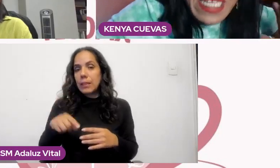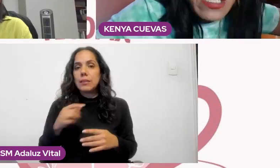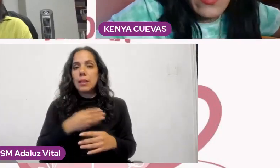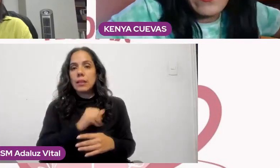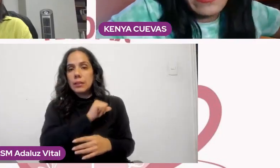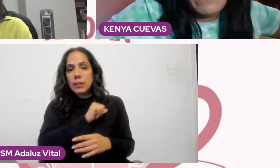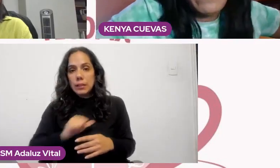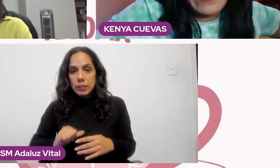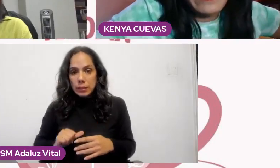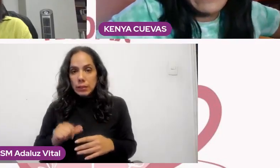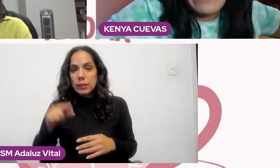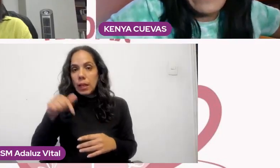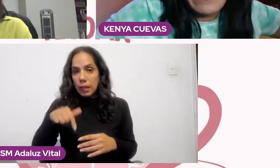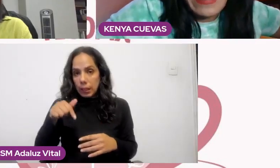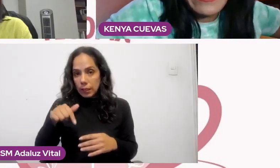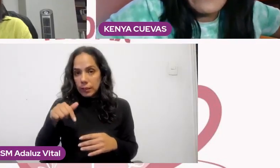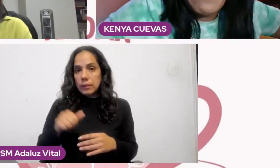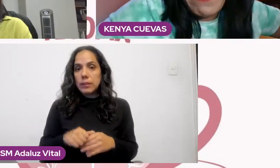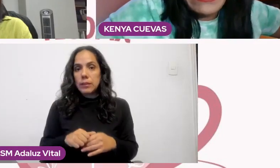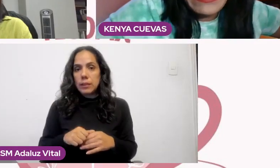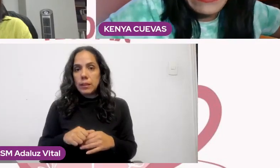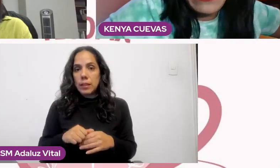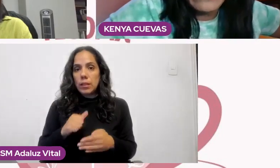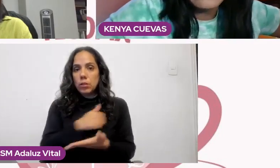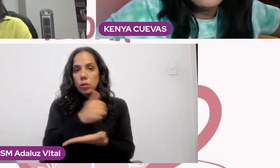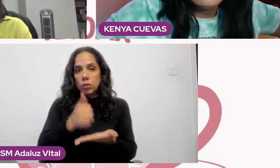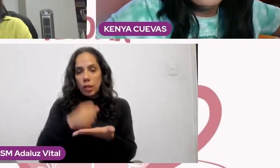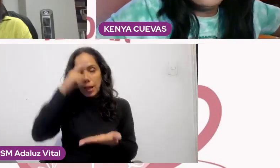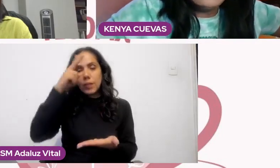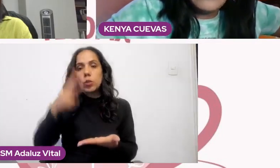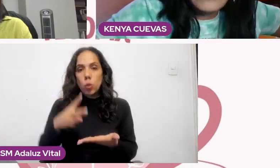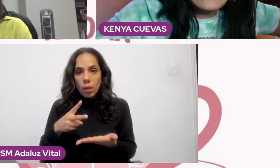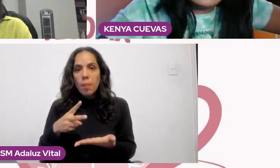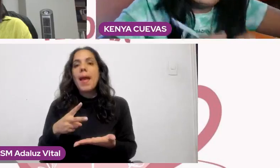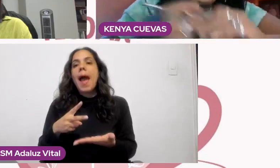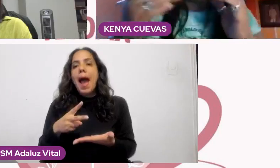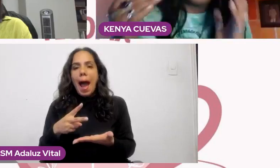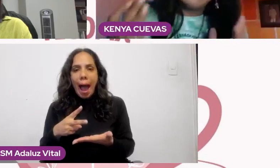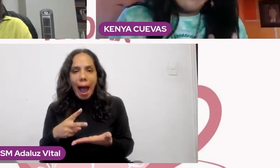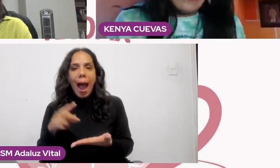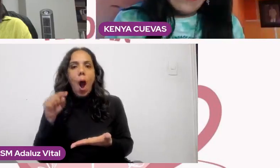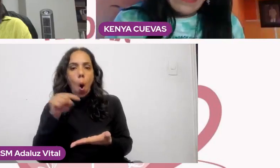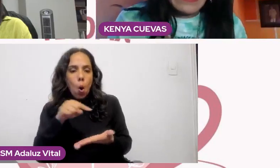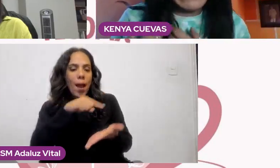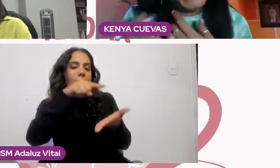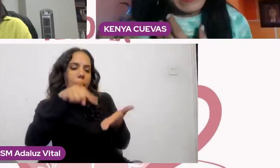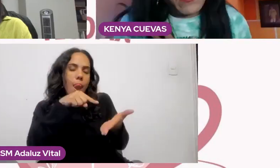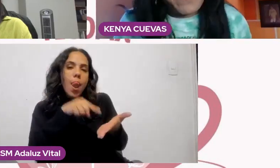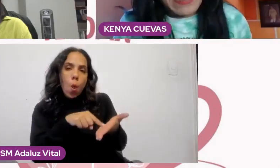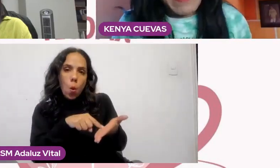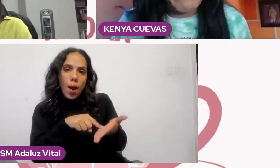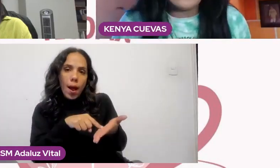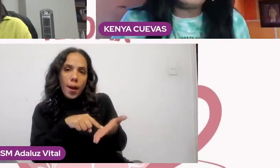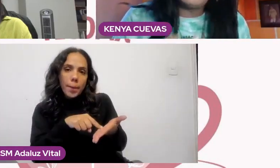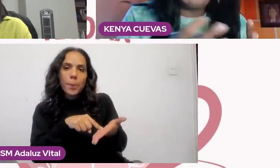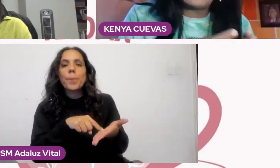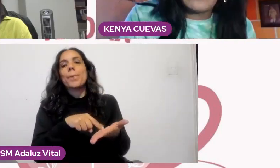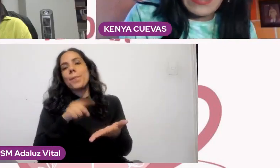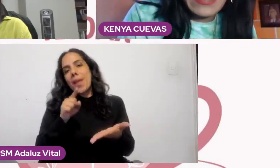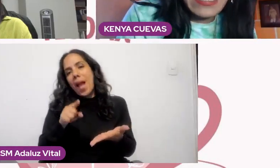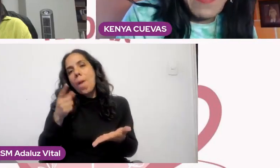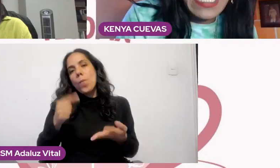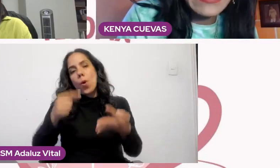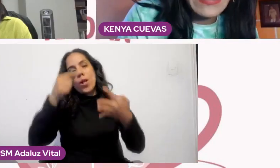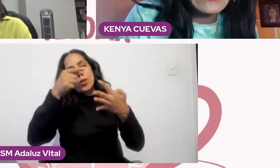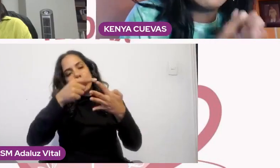asesinatos dentro del área de feminicidios y entonces ya hay una contabilidad, un acompañamiento,